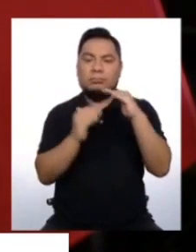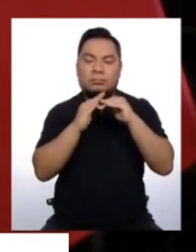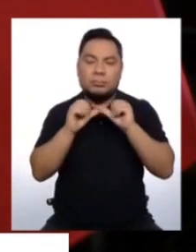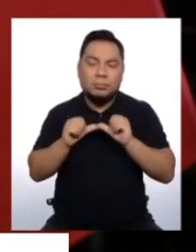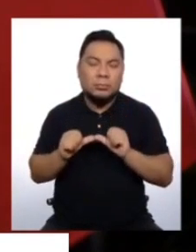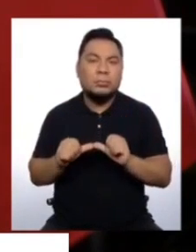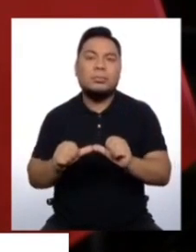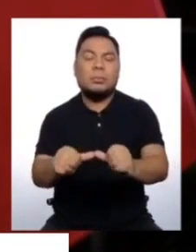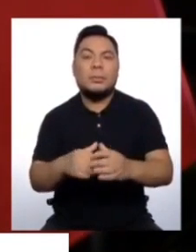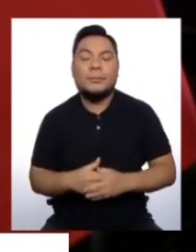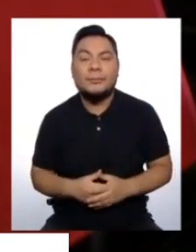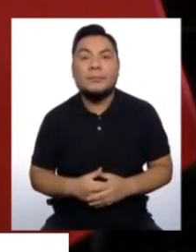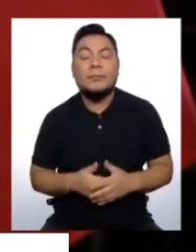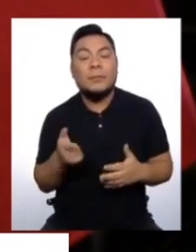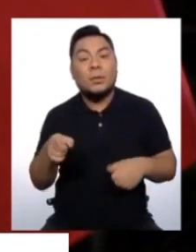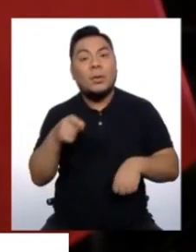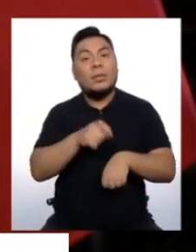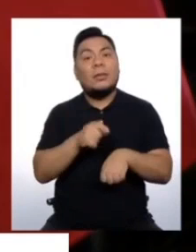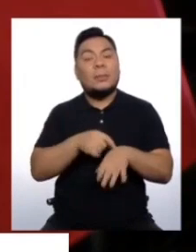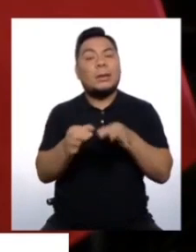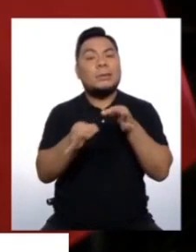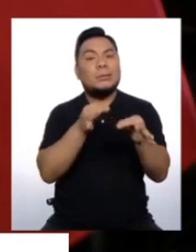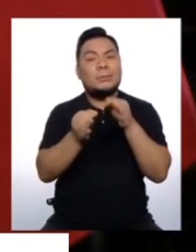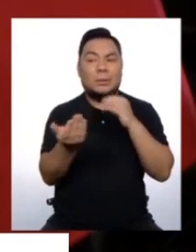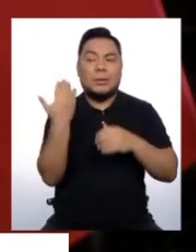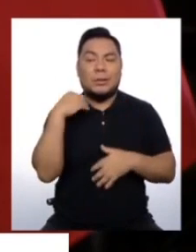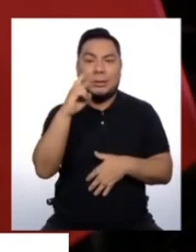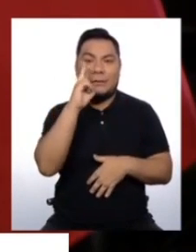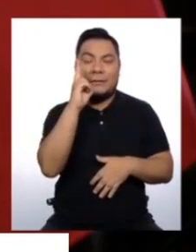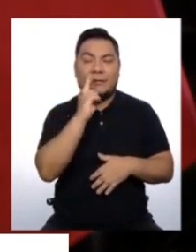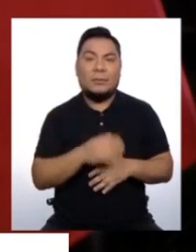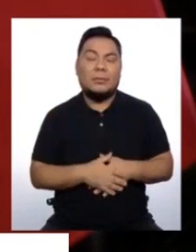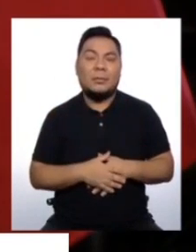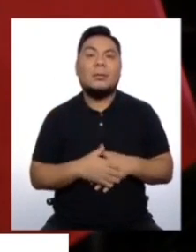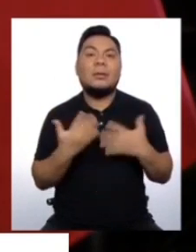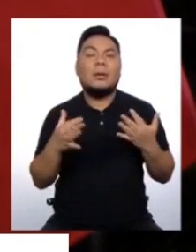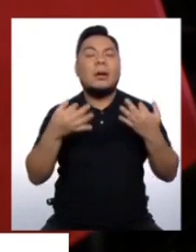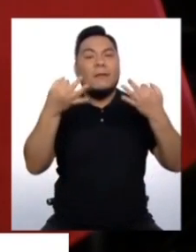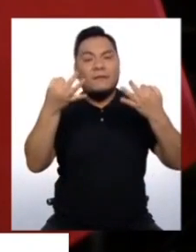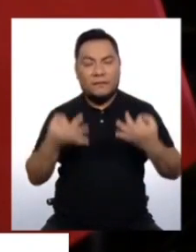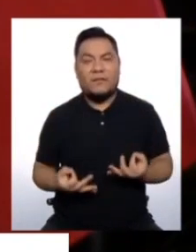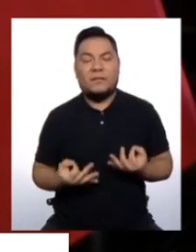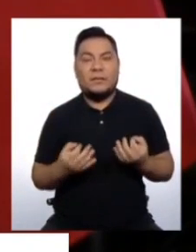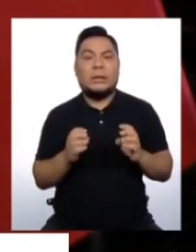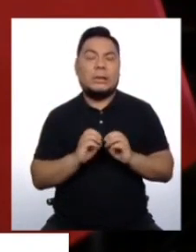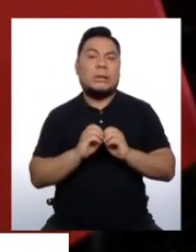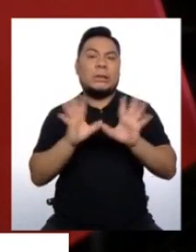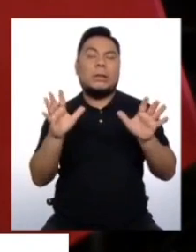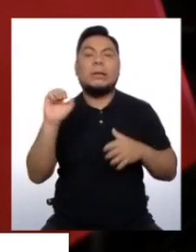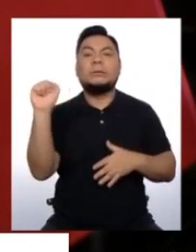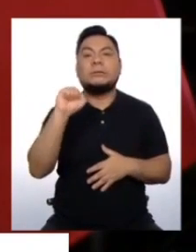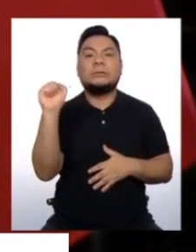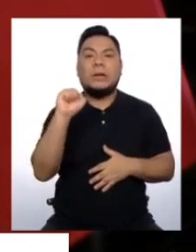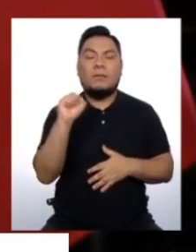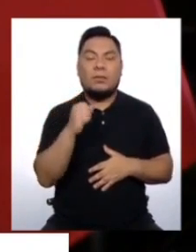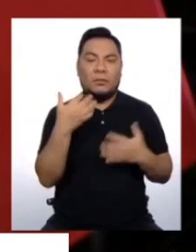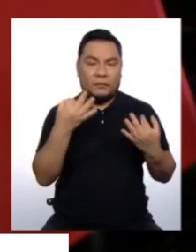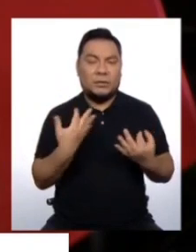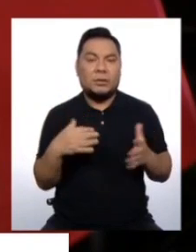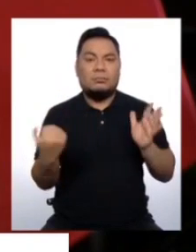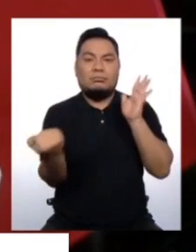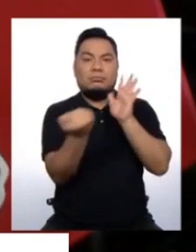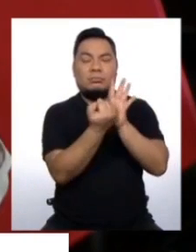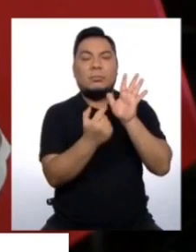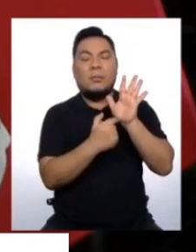Un periodo que lo explicamos el día viernes y que lo formalizamos el día sábado a